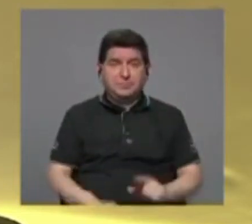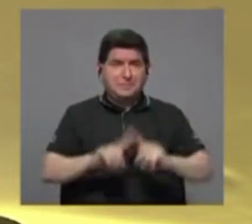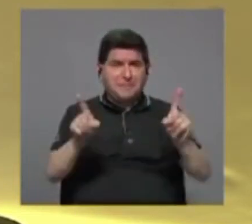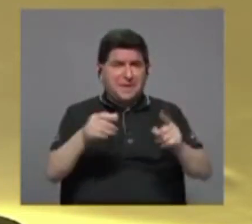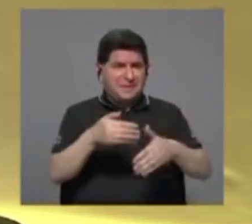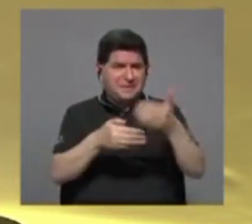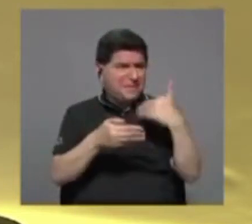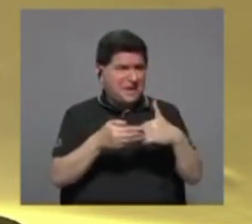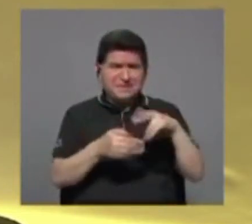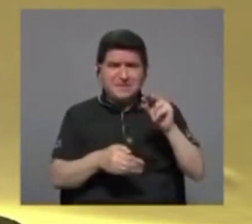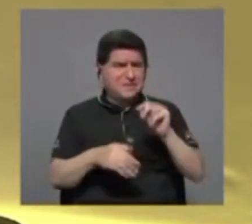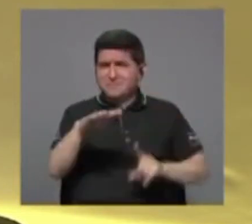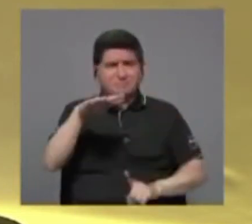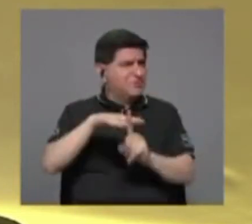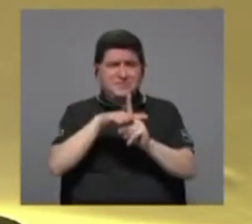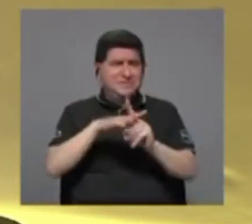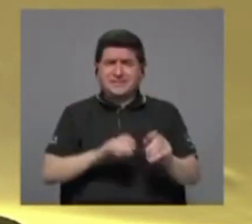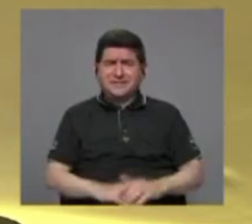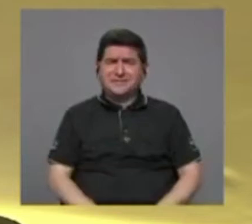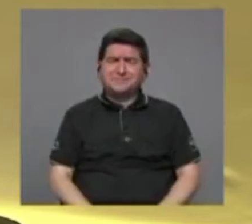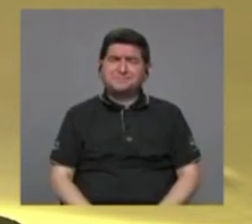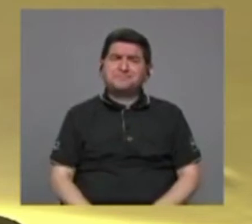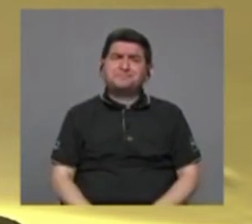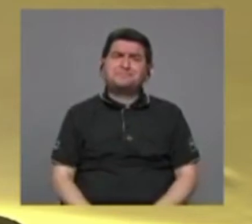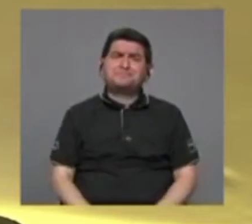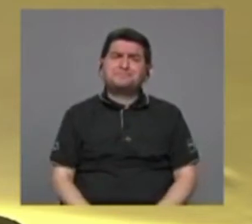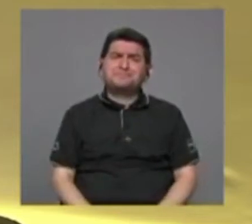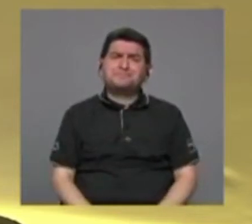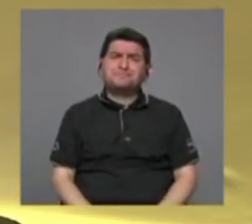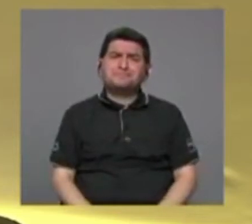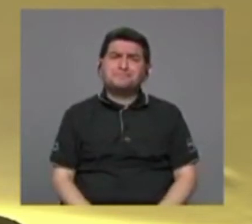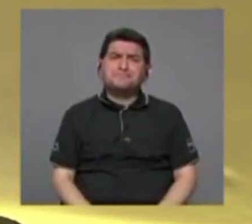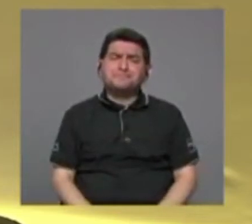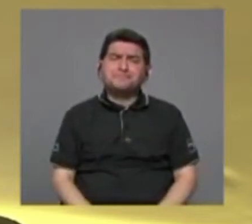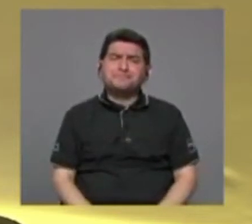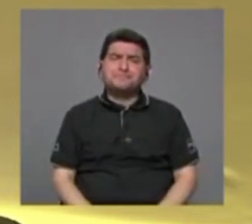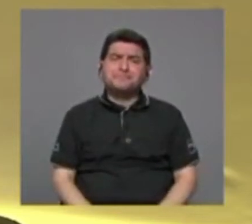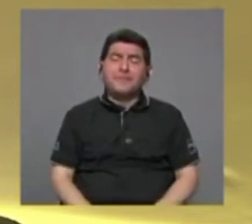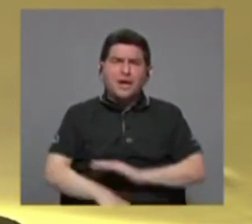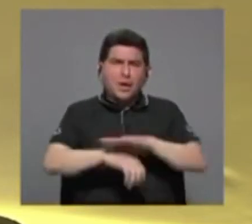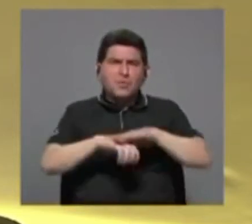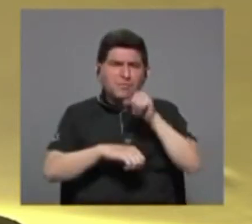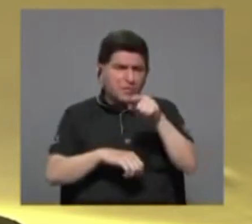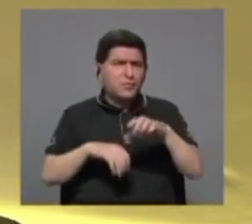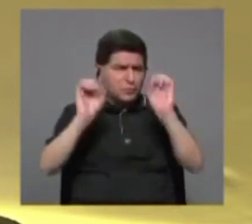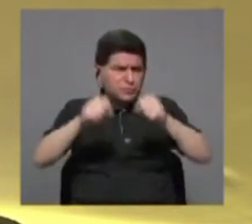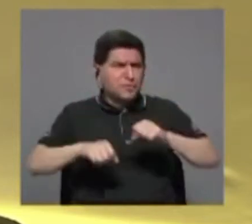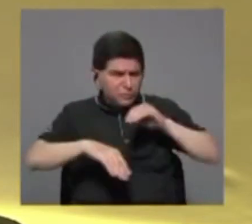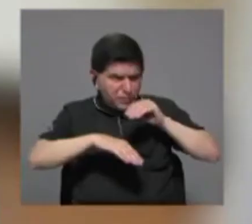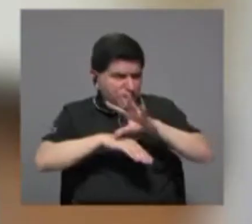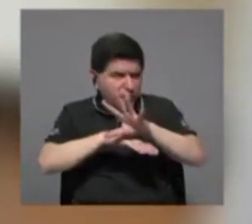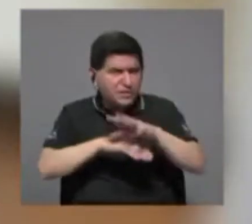no estaba presente. Por favor, oriéntame.